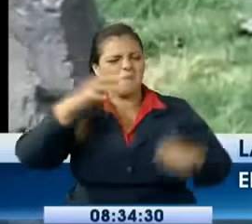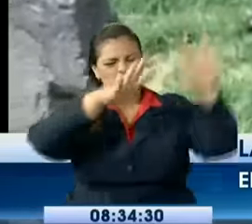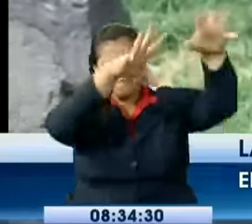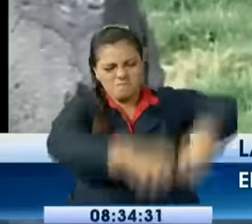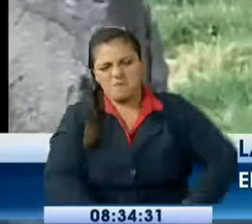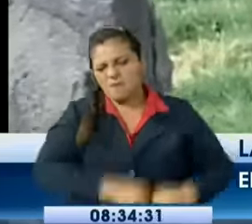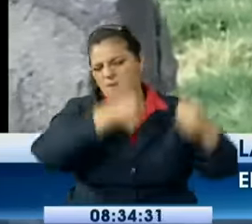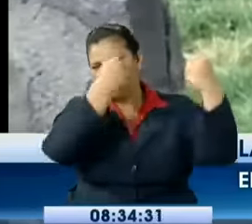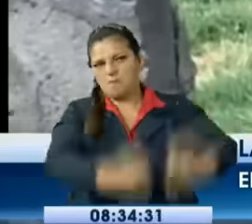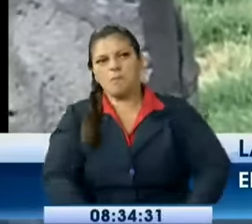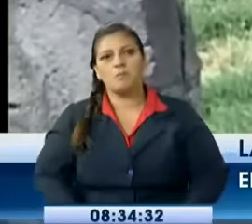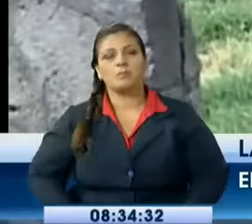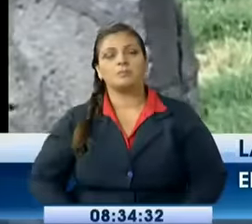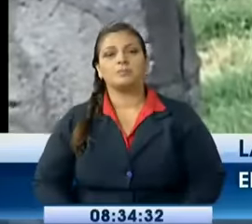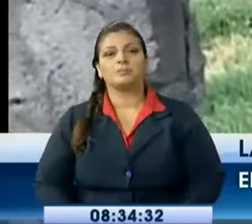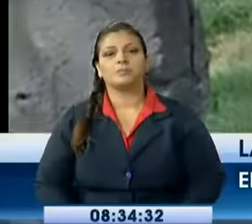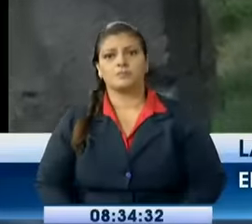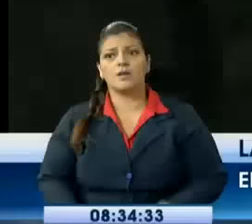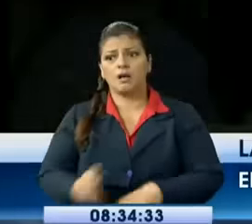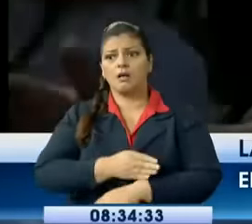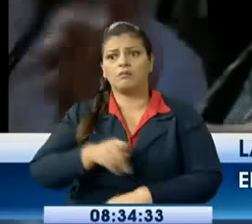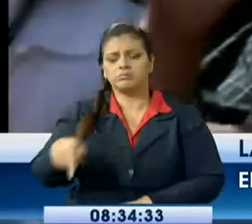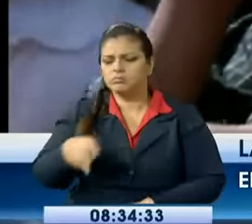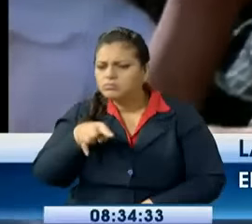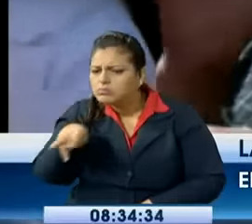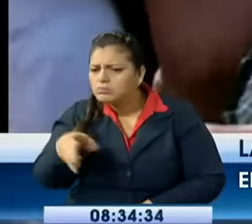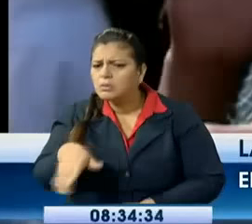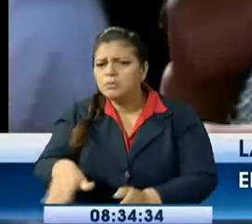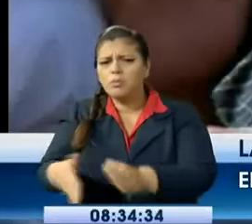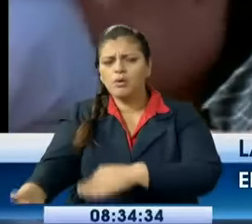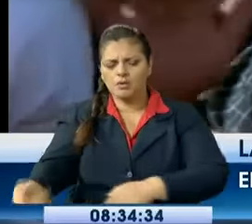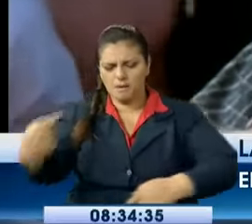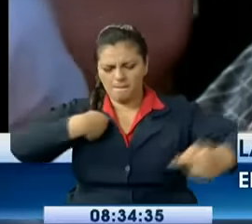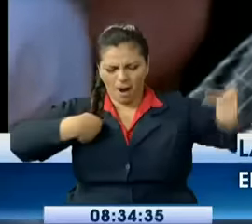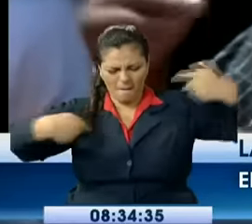tenía cerca de 21 puñaladas en el cuello. Los ahoristas son